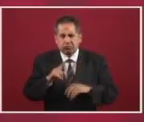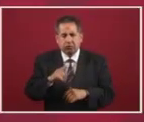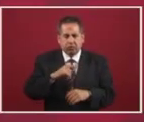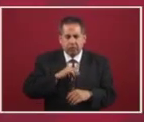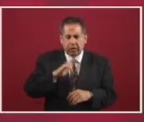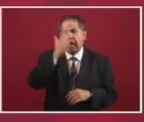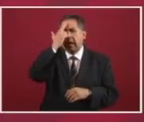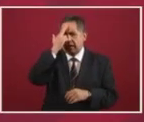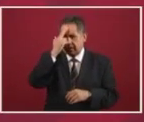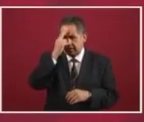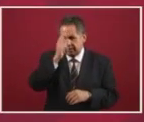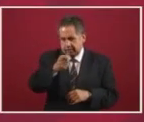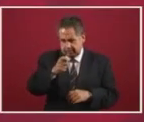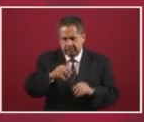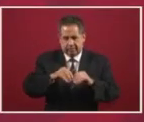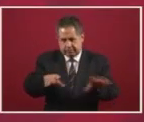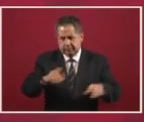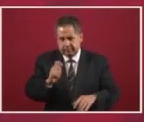refresque.